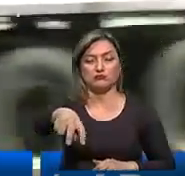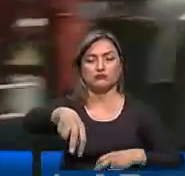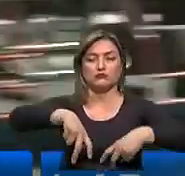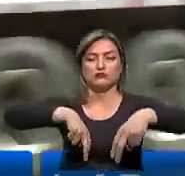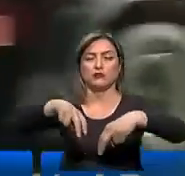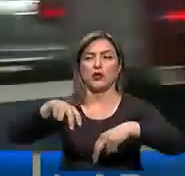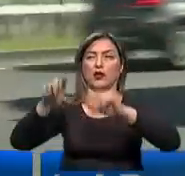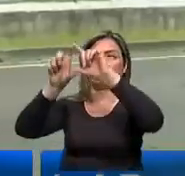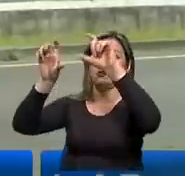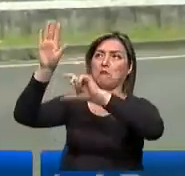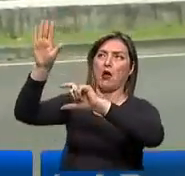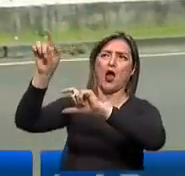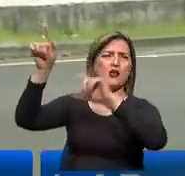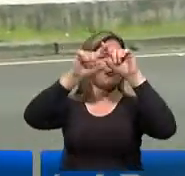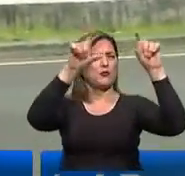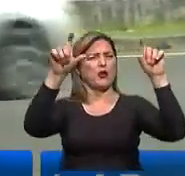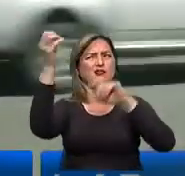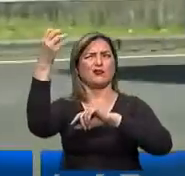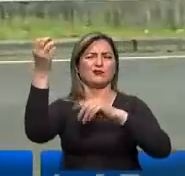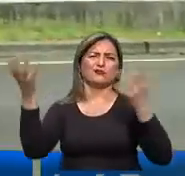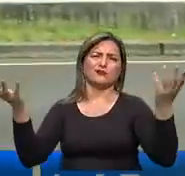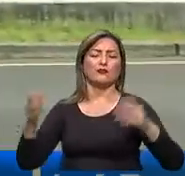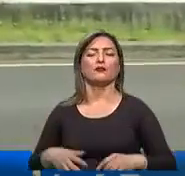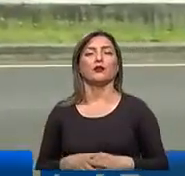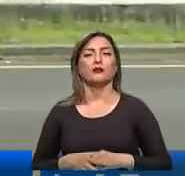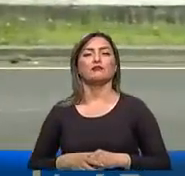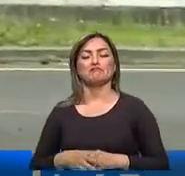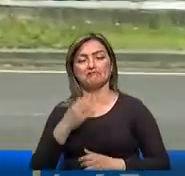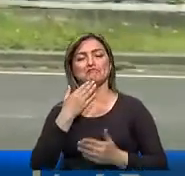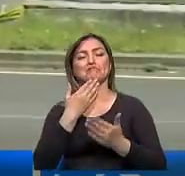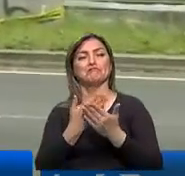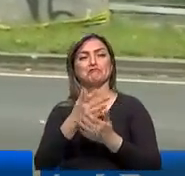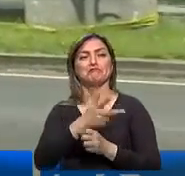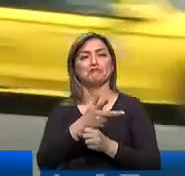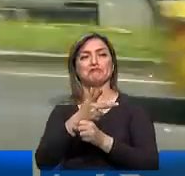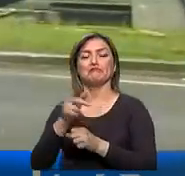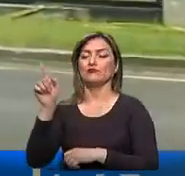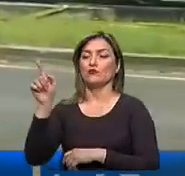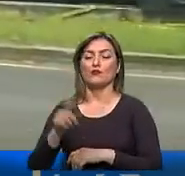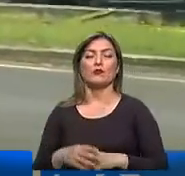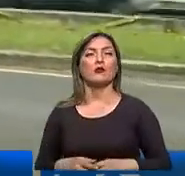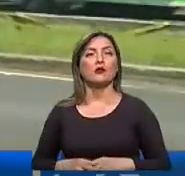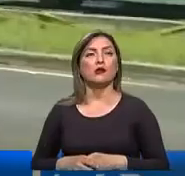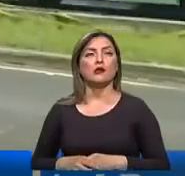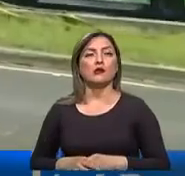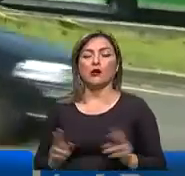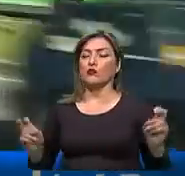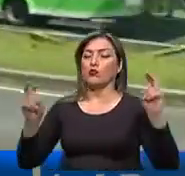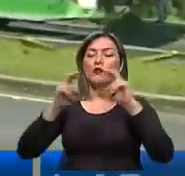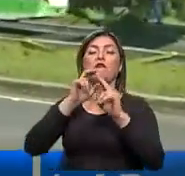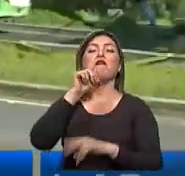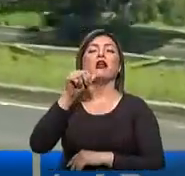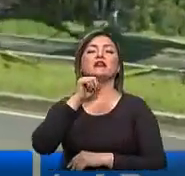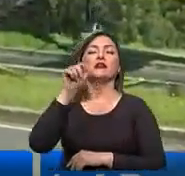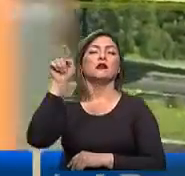vía. Perfecto, muchísimas gracias, señor Robalino. Nosotros nos vamos a quedar aquí con estas imágenes precisamente del puente que no está.